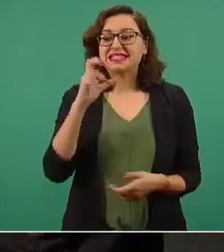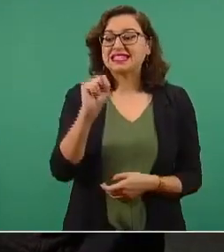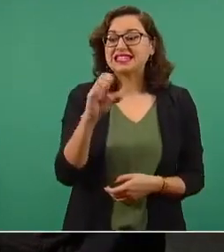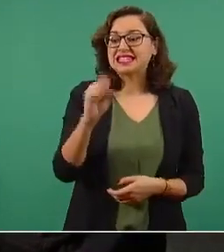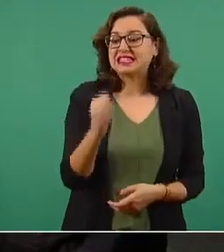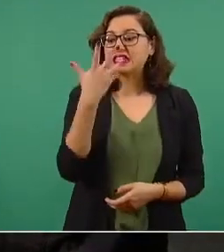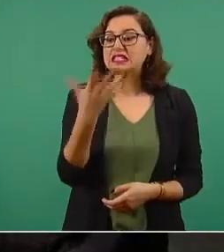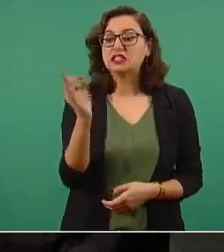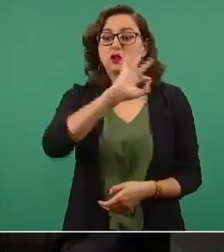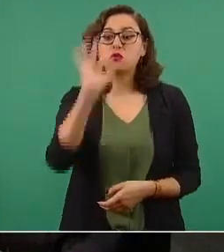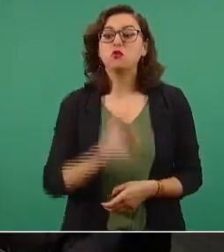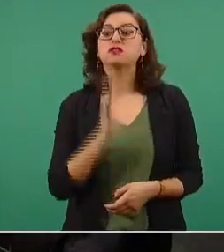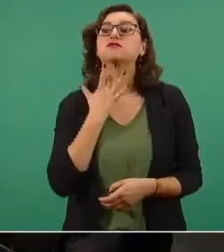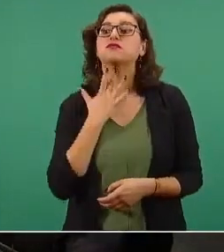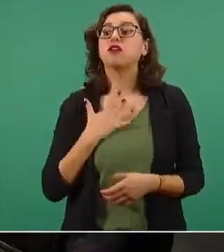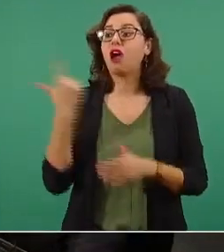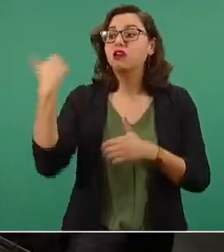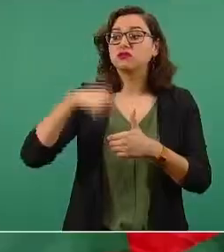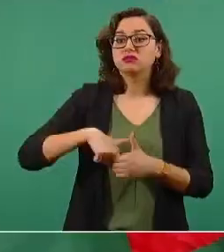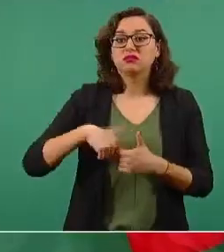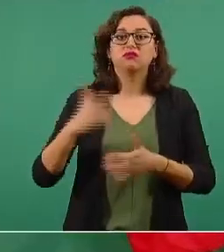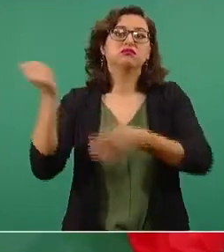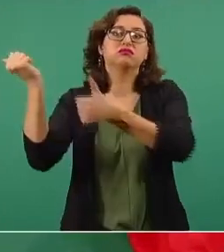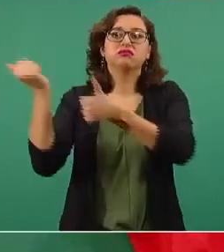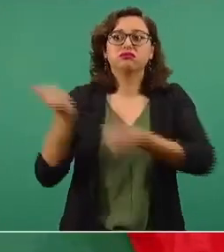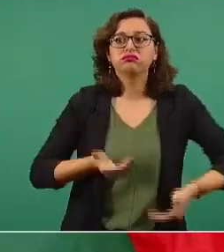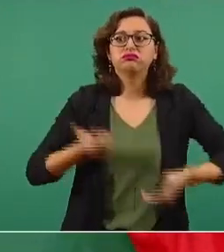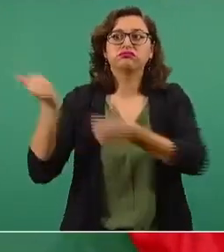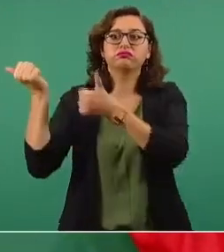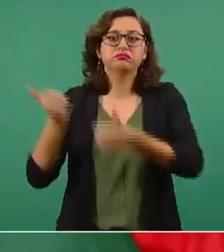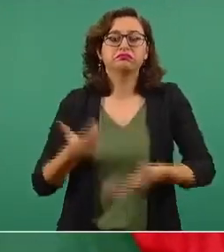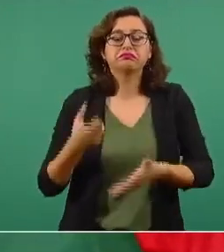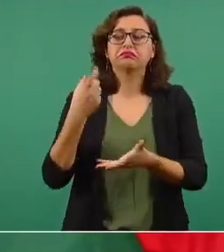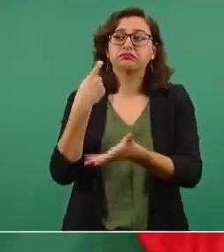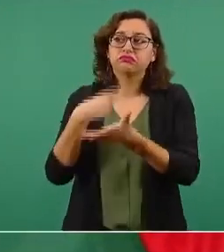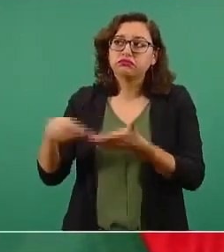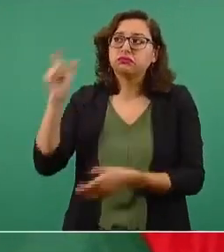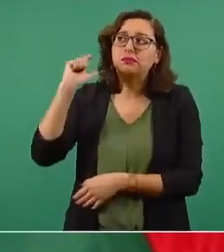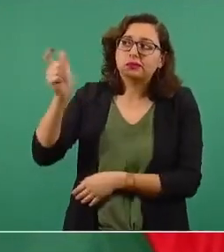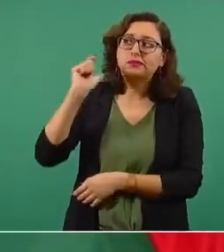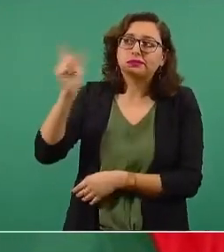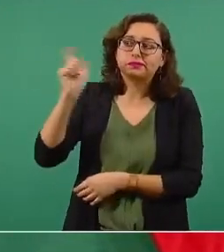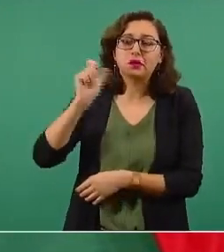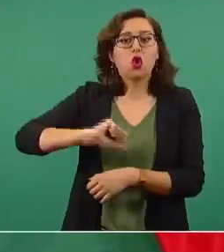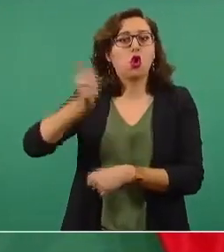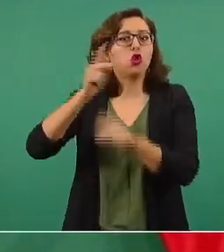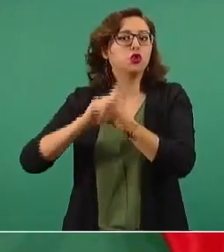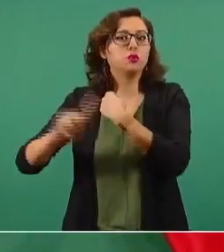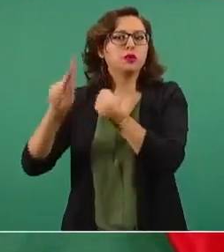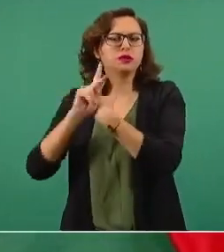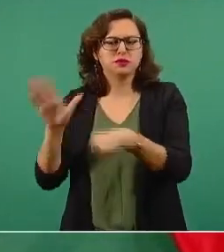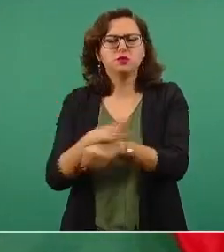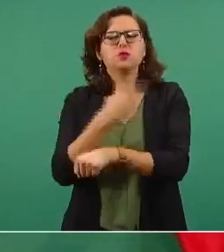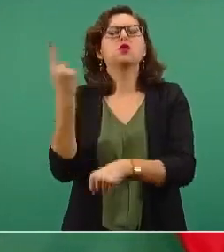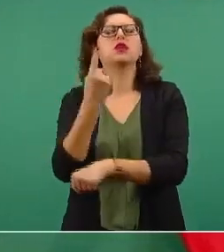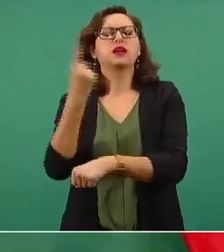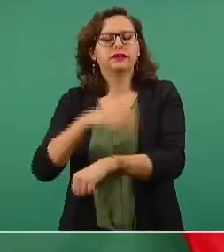consumimos, porque no se construyó en todo el periodo neoliberal